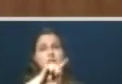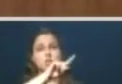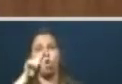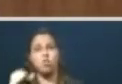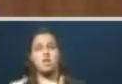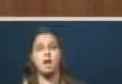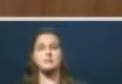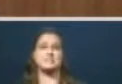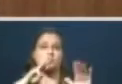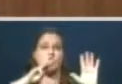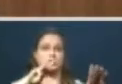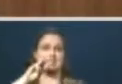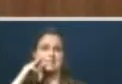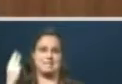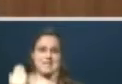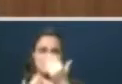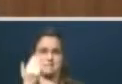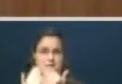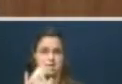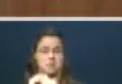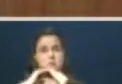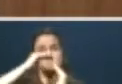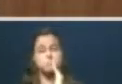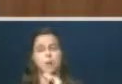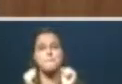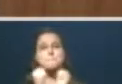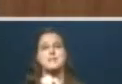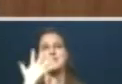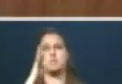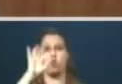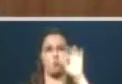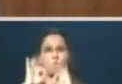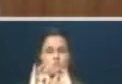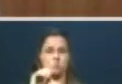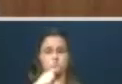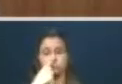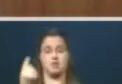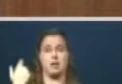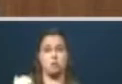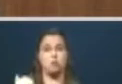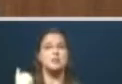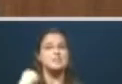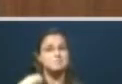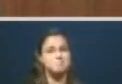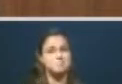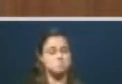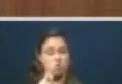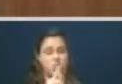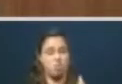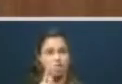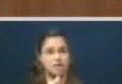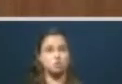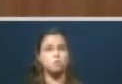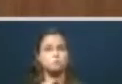83 días las reducciones del 25% en el último año en ambos indicadores estos datos hemos empezado a